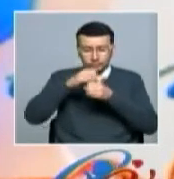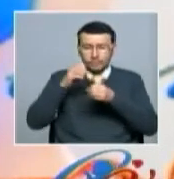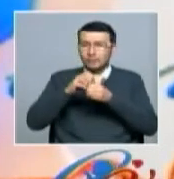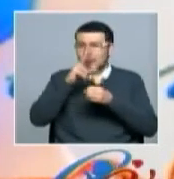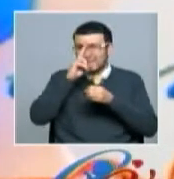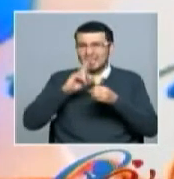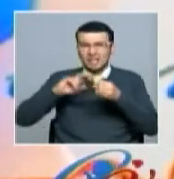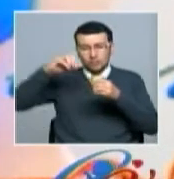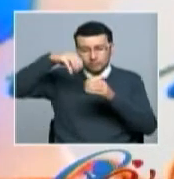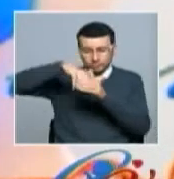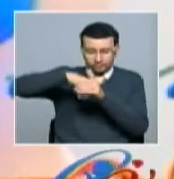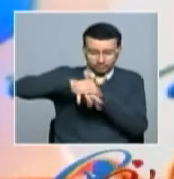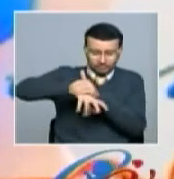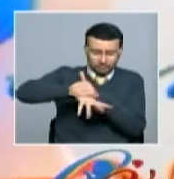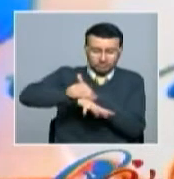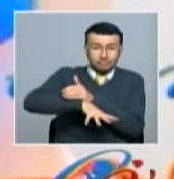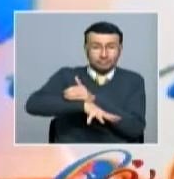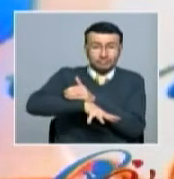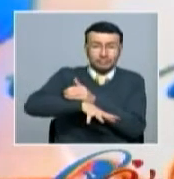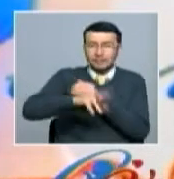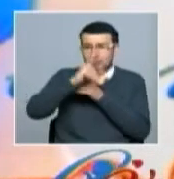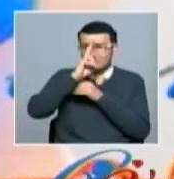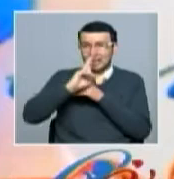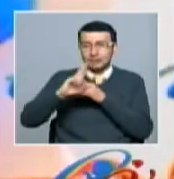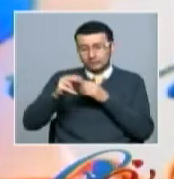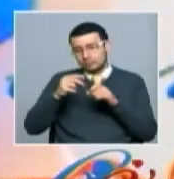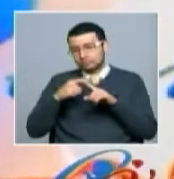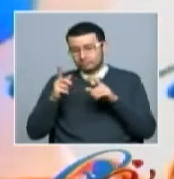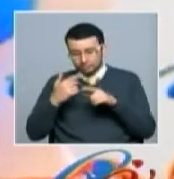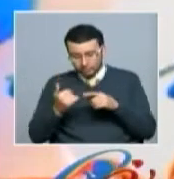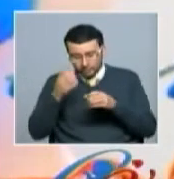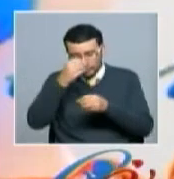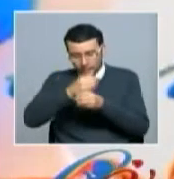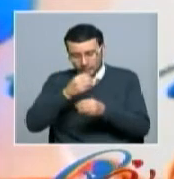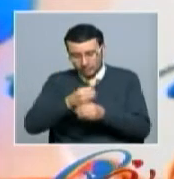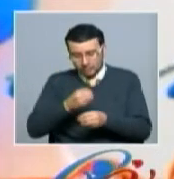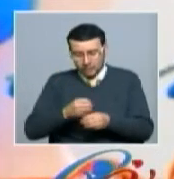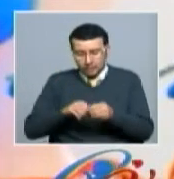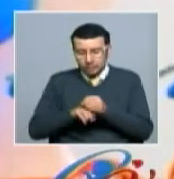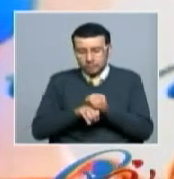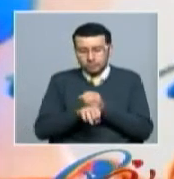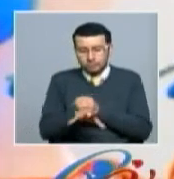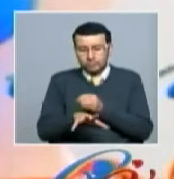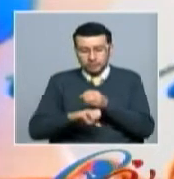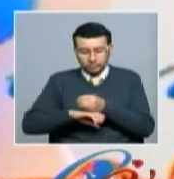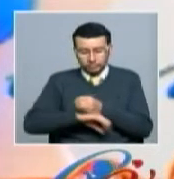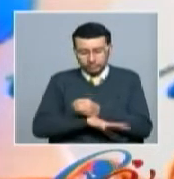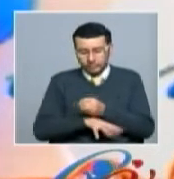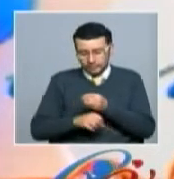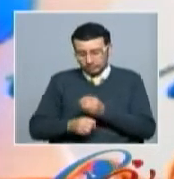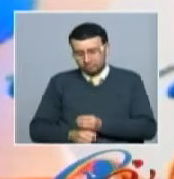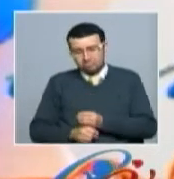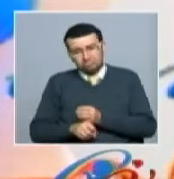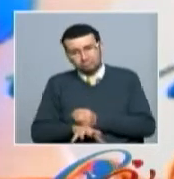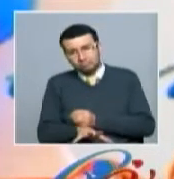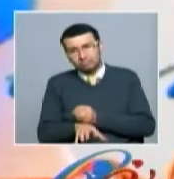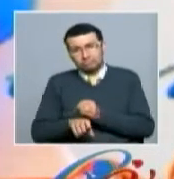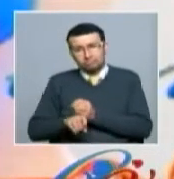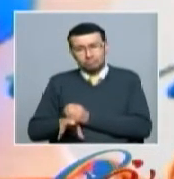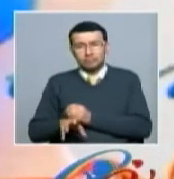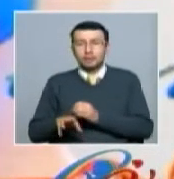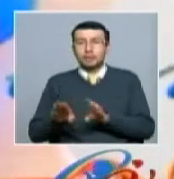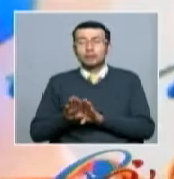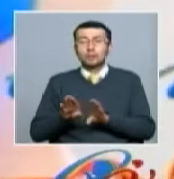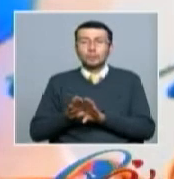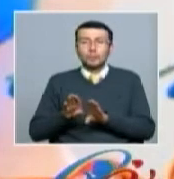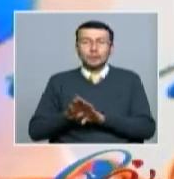dividen en dos clases, unas posteriores o dorsales y otras anteriores o ventrales. Esas raíces posteriores son sensitivas,